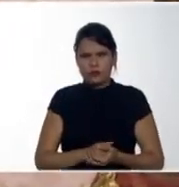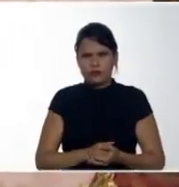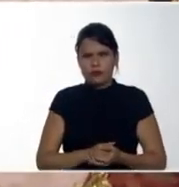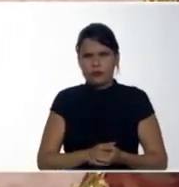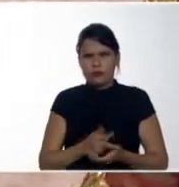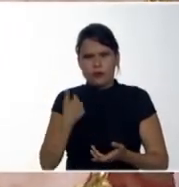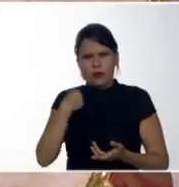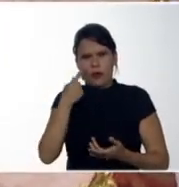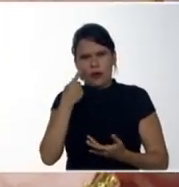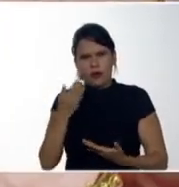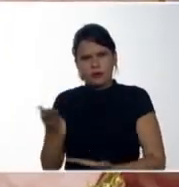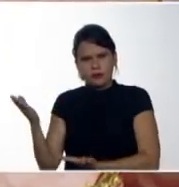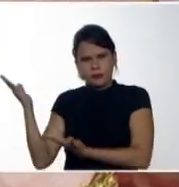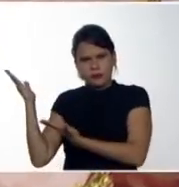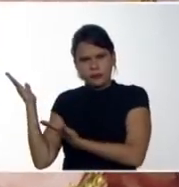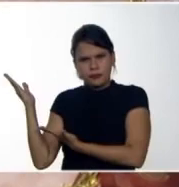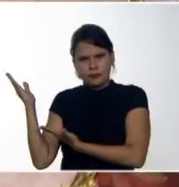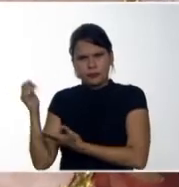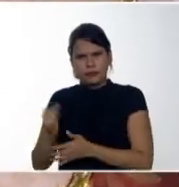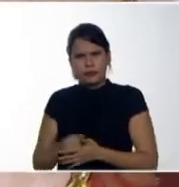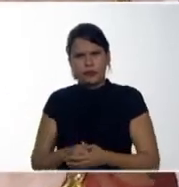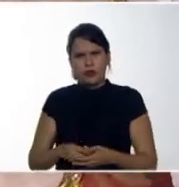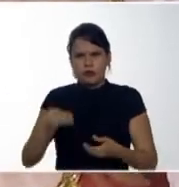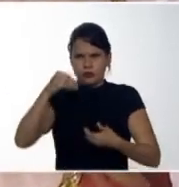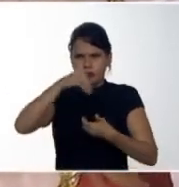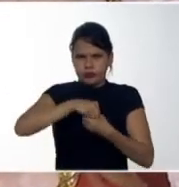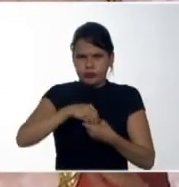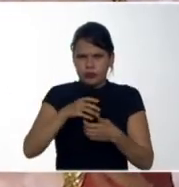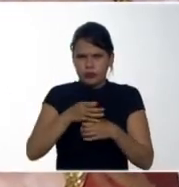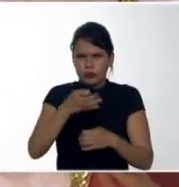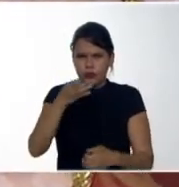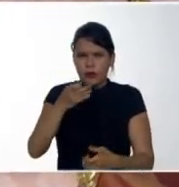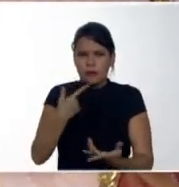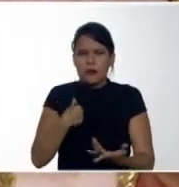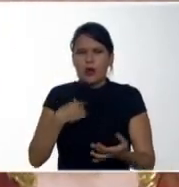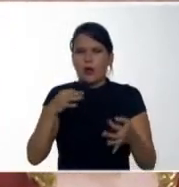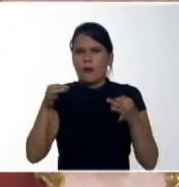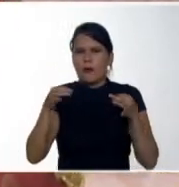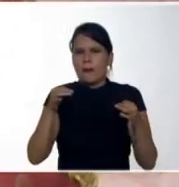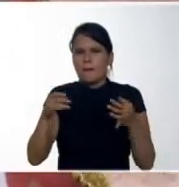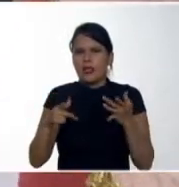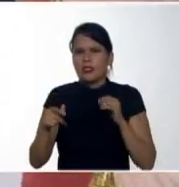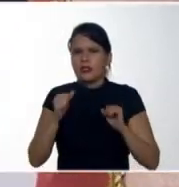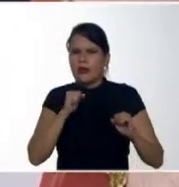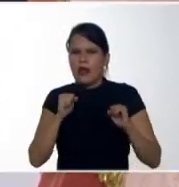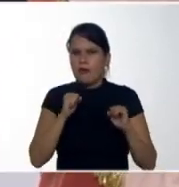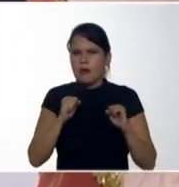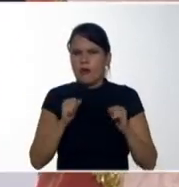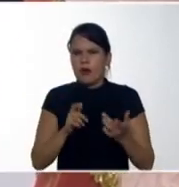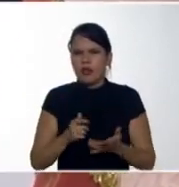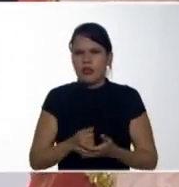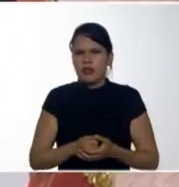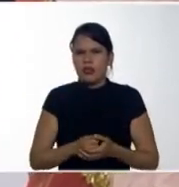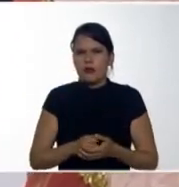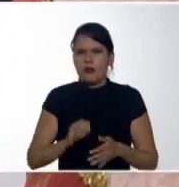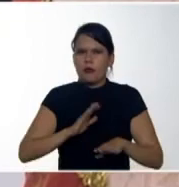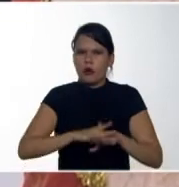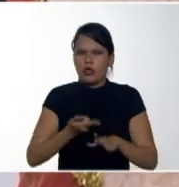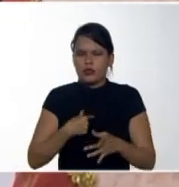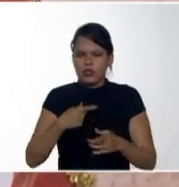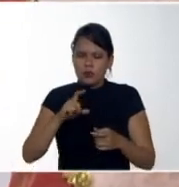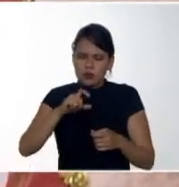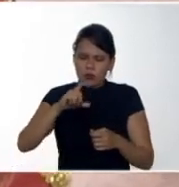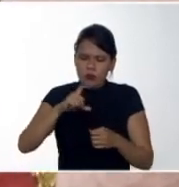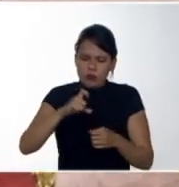verlo en cámara. Lo colocamos en el embudo, pero como es papel, se va a mover y es por eso que le voy a agregar